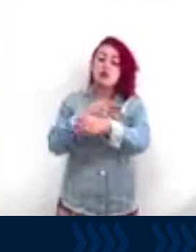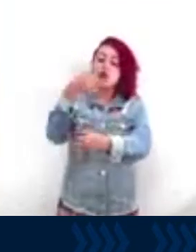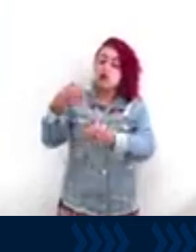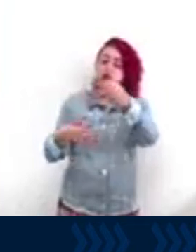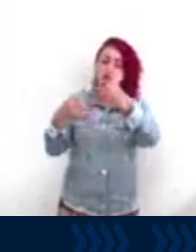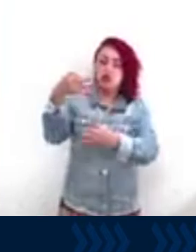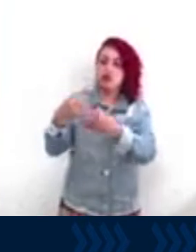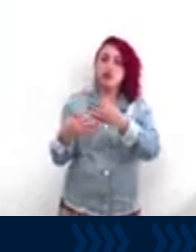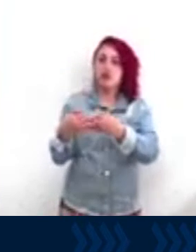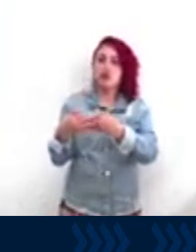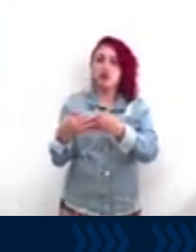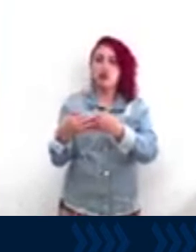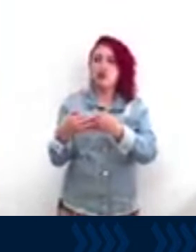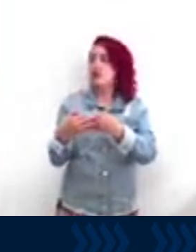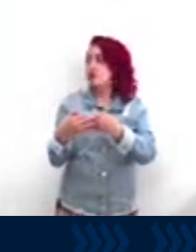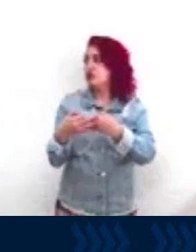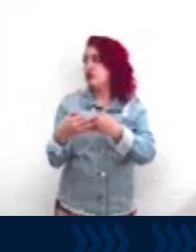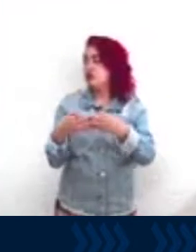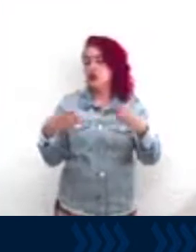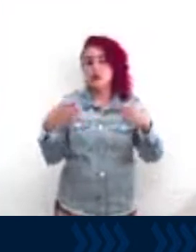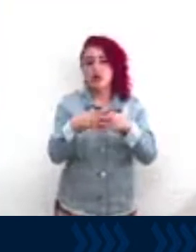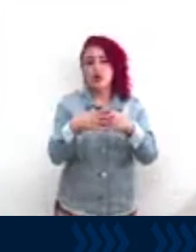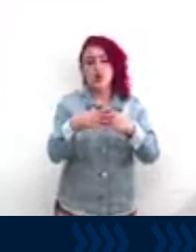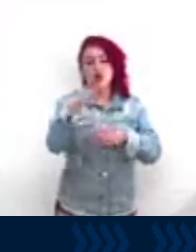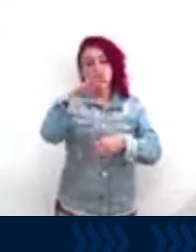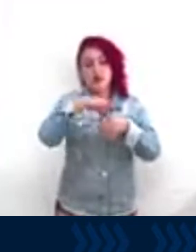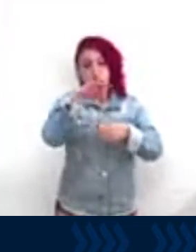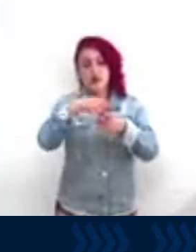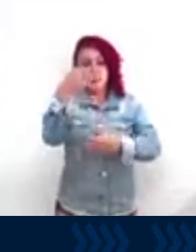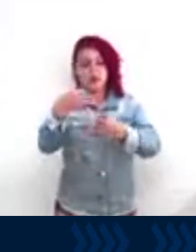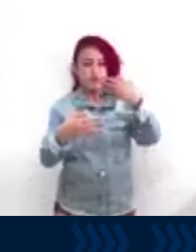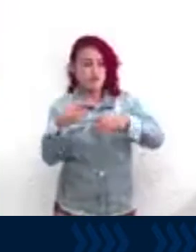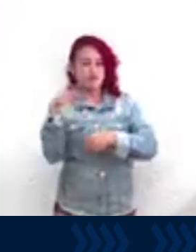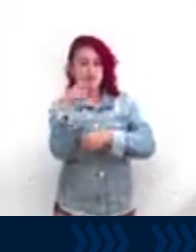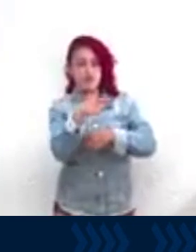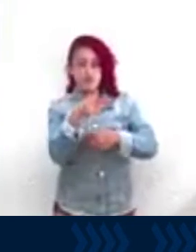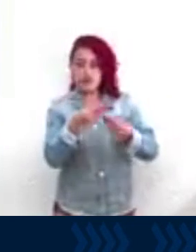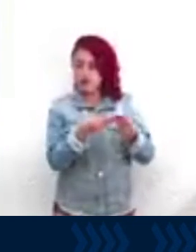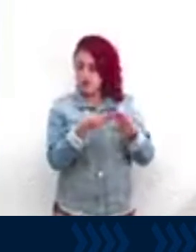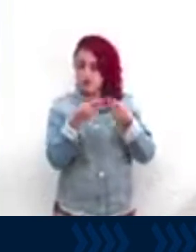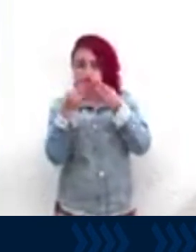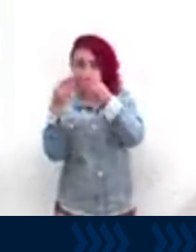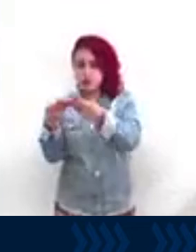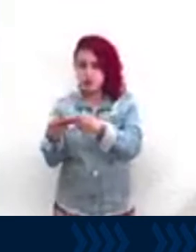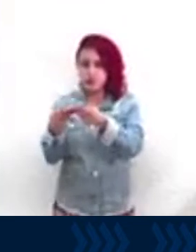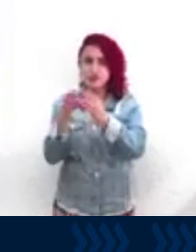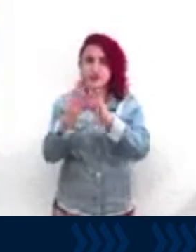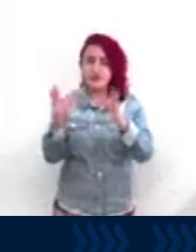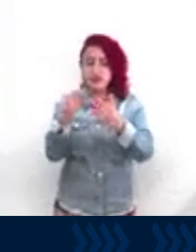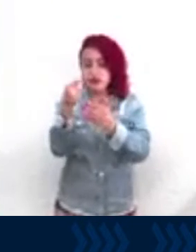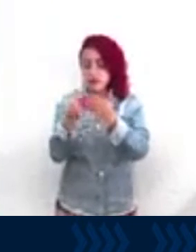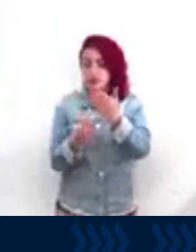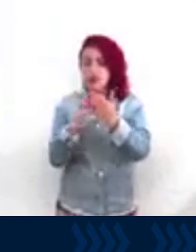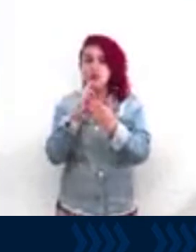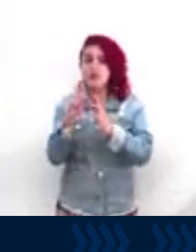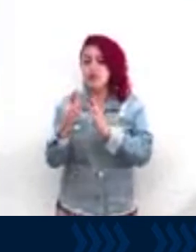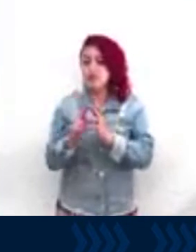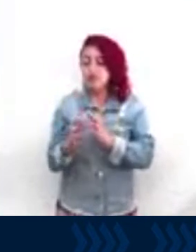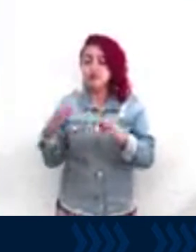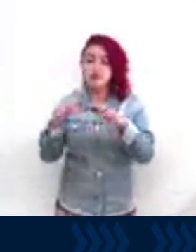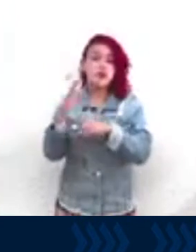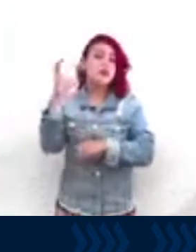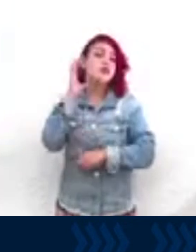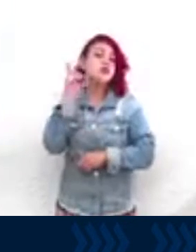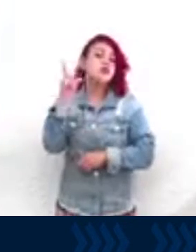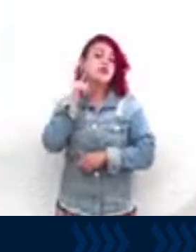Judicial, el Tribunal Electoral, más bien, le está emitiendo una resolución al